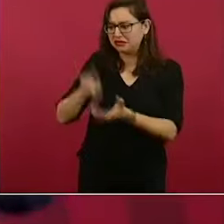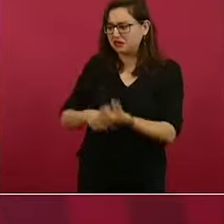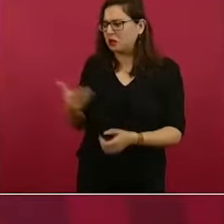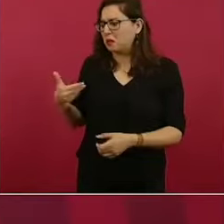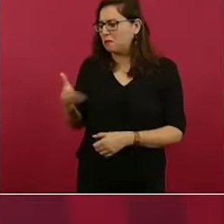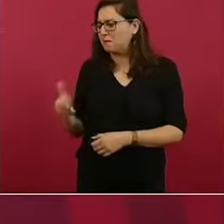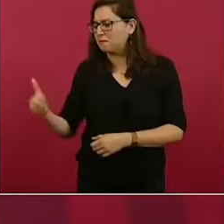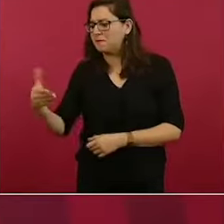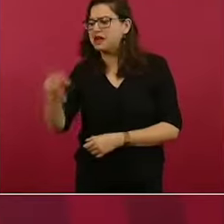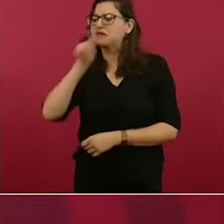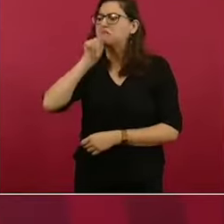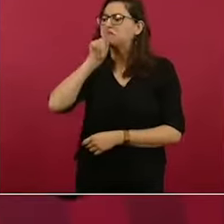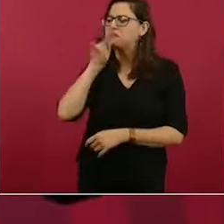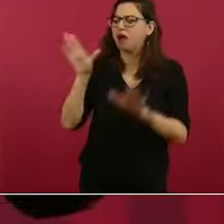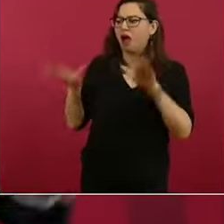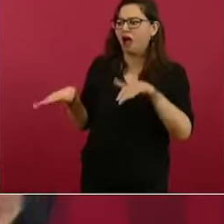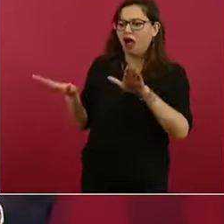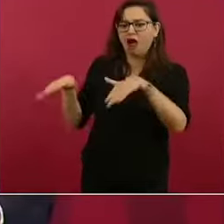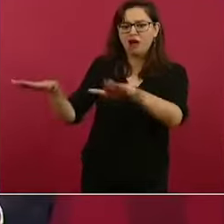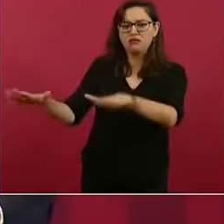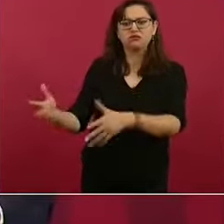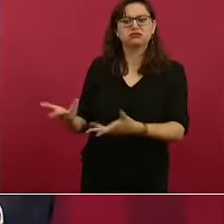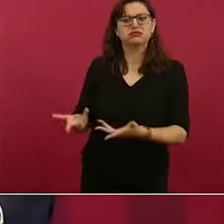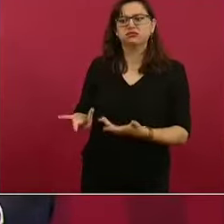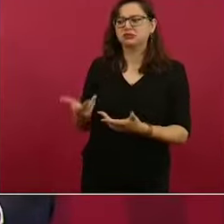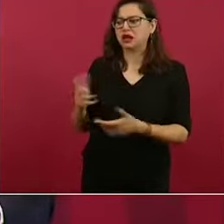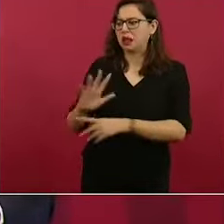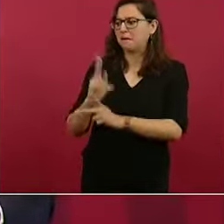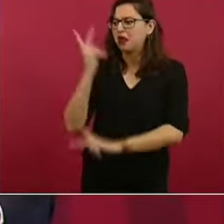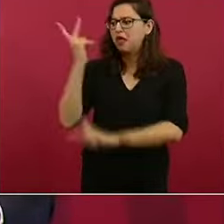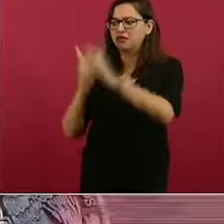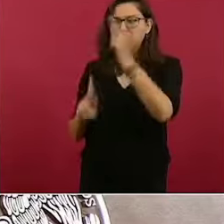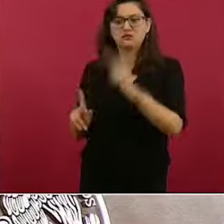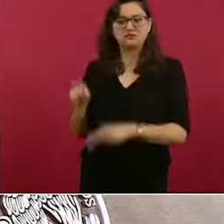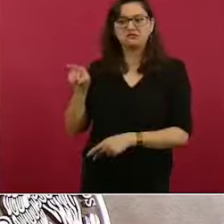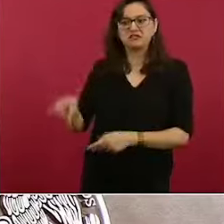El presidente Andrés Manuel López Obrador obtuvo